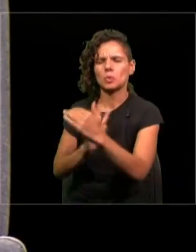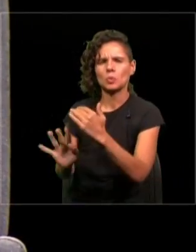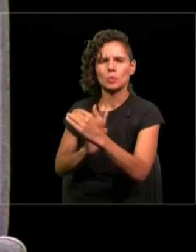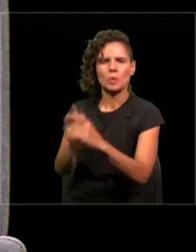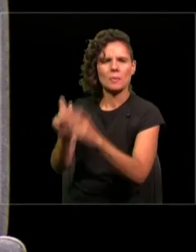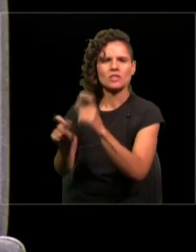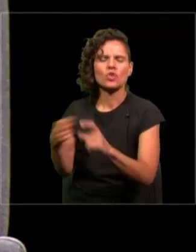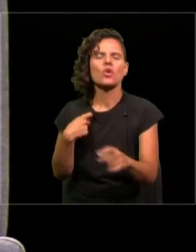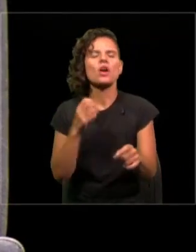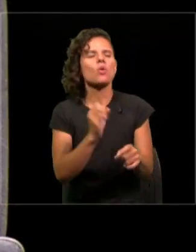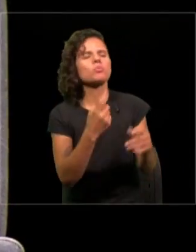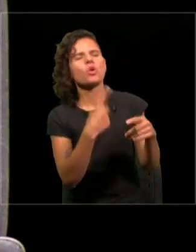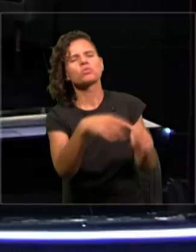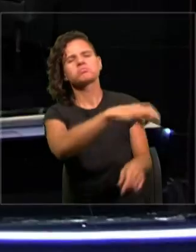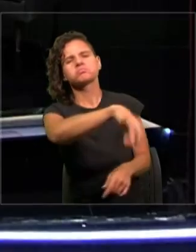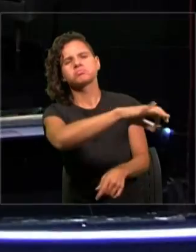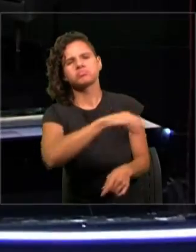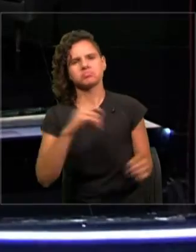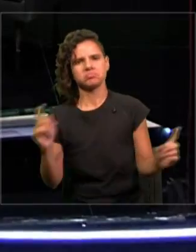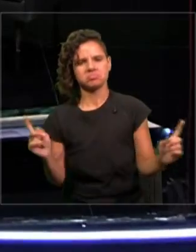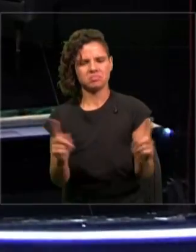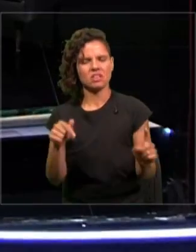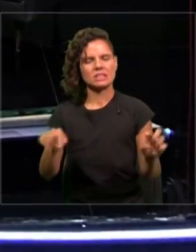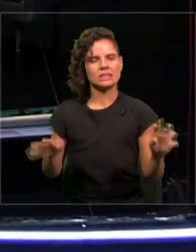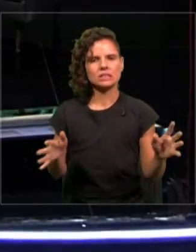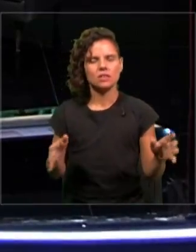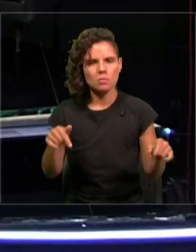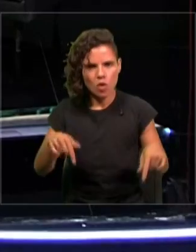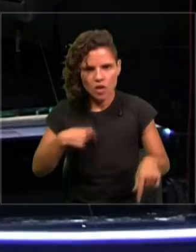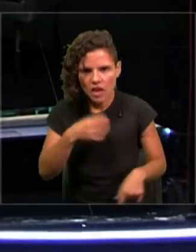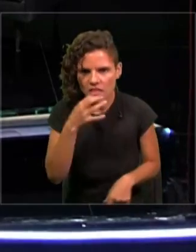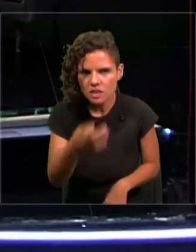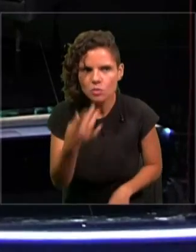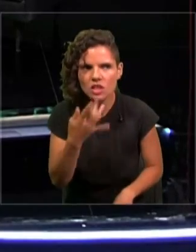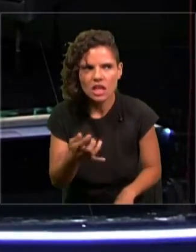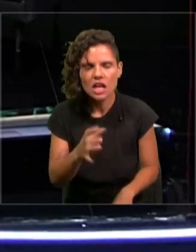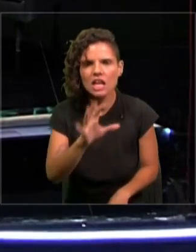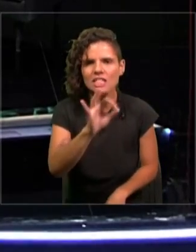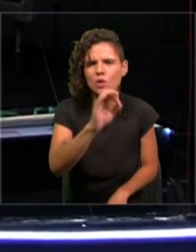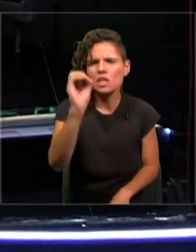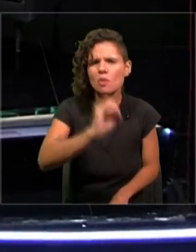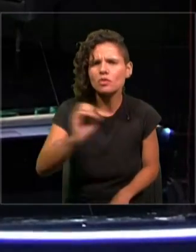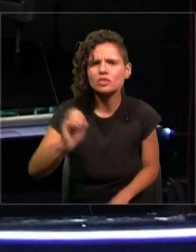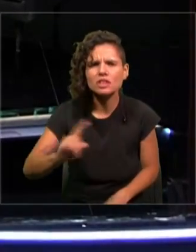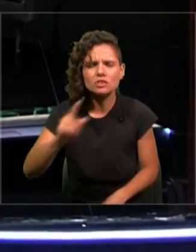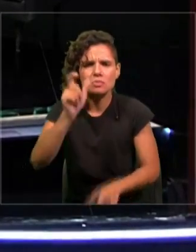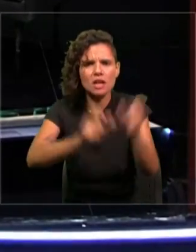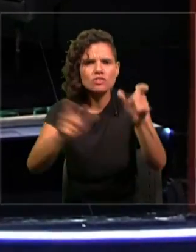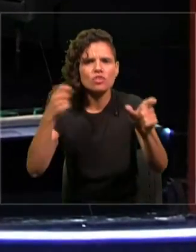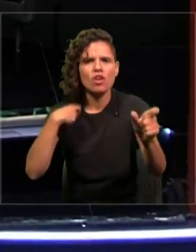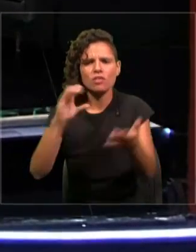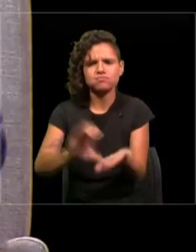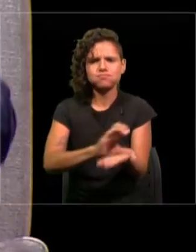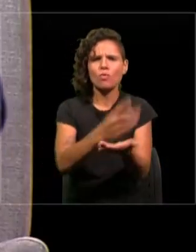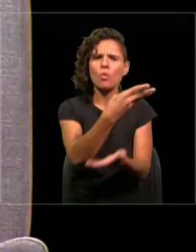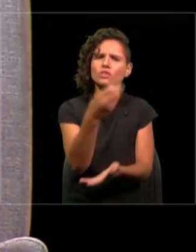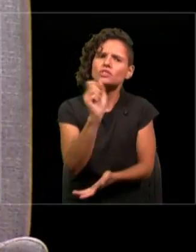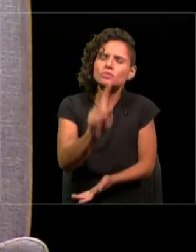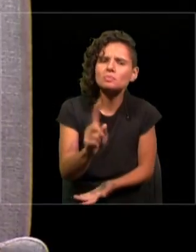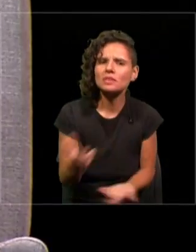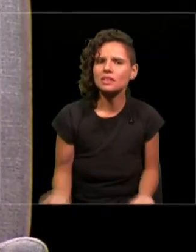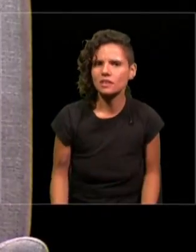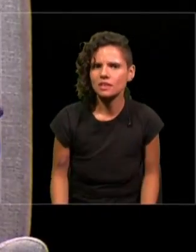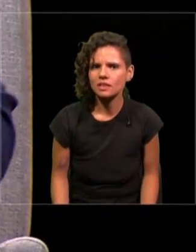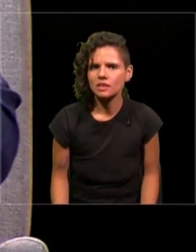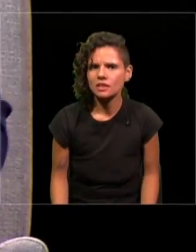que estaban por ahí. Y hoy día estamos hablando que en realidad el 50% de la gente gana 400 lucas. Y si no hubiera sido